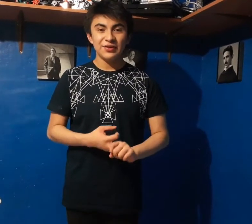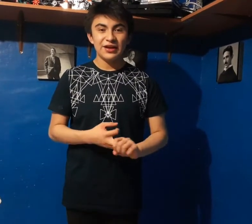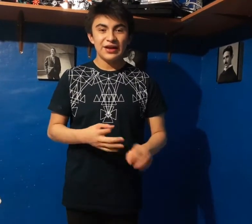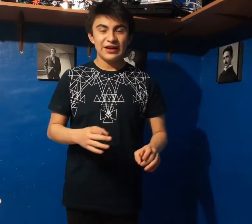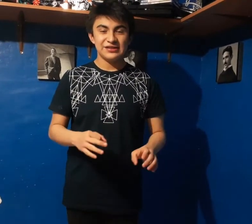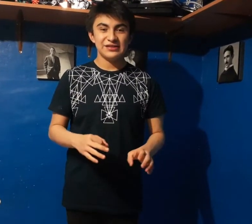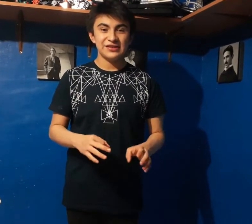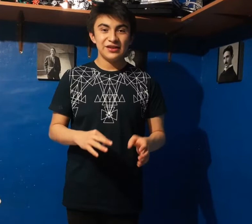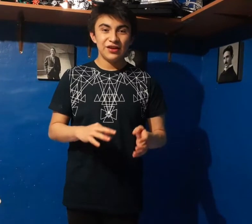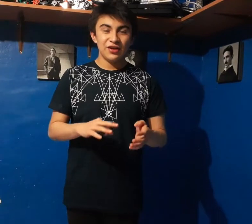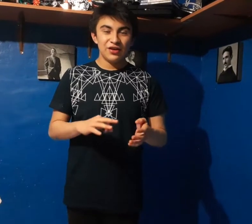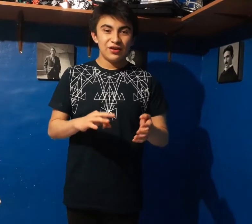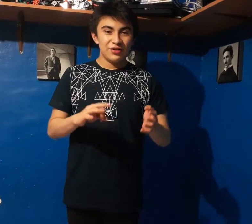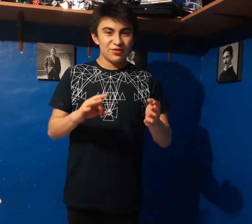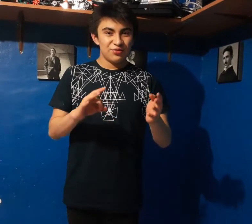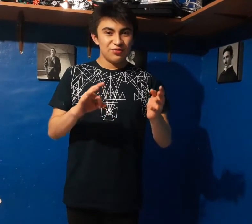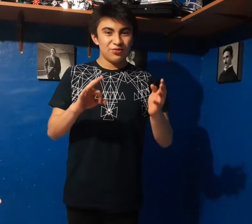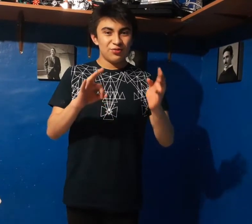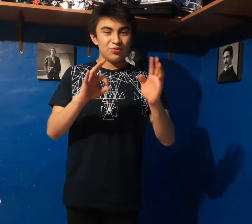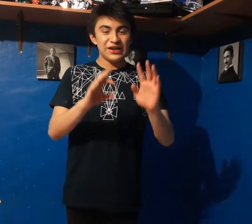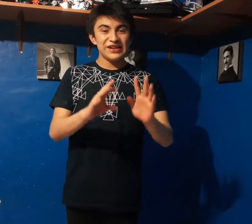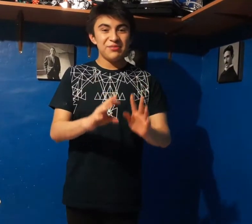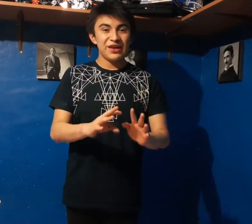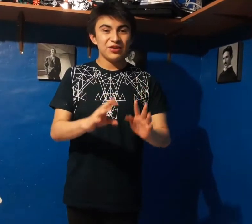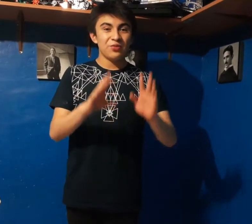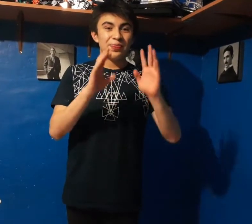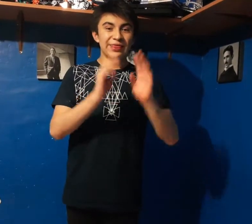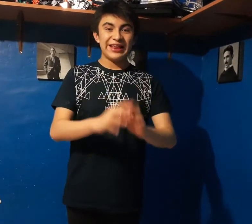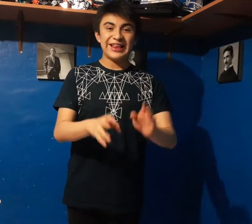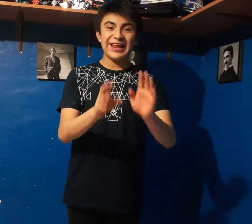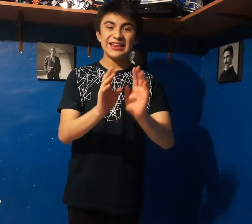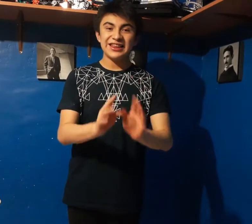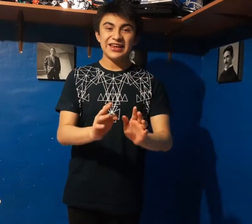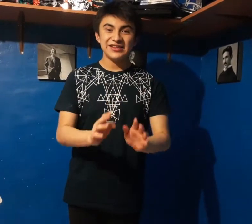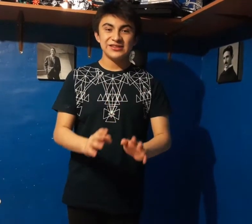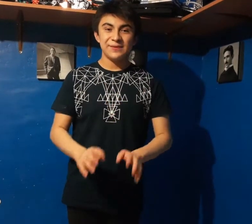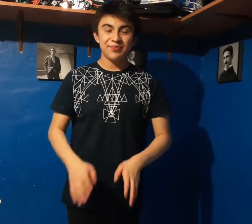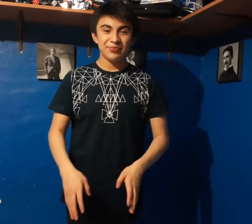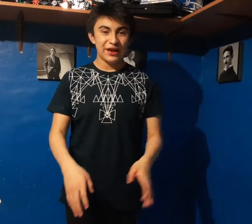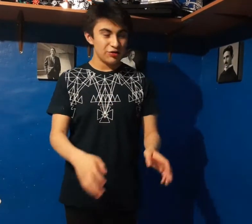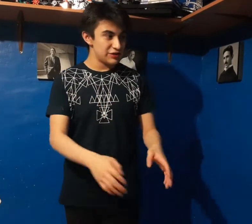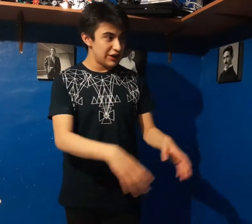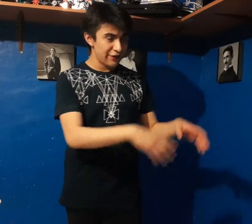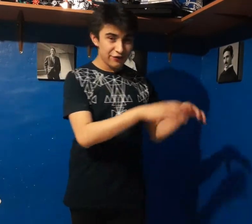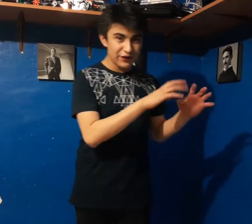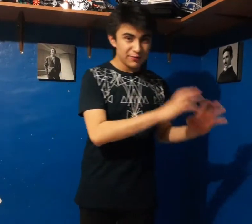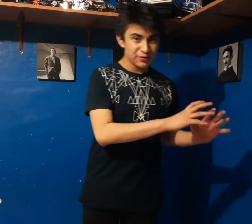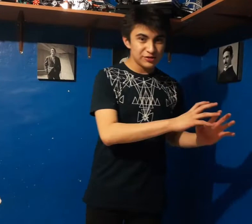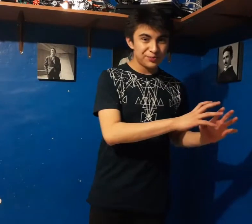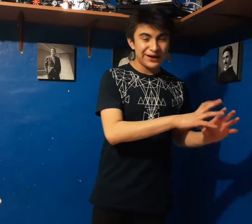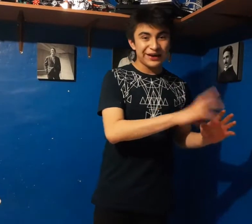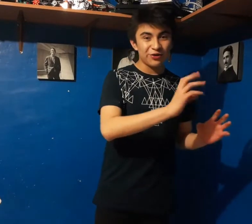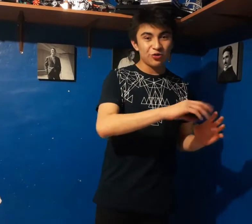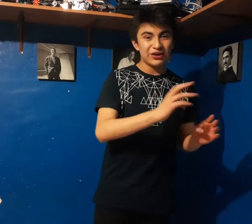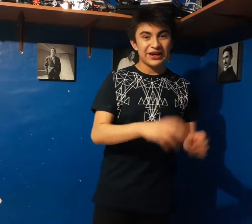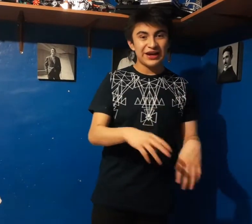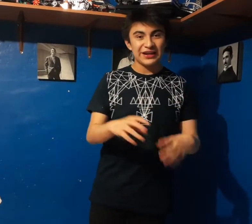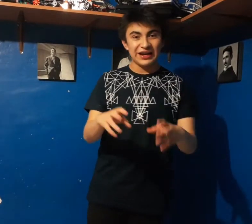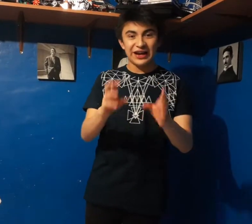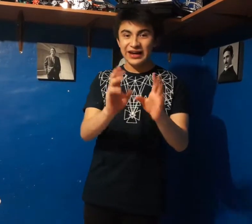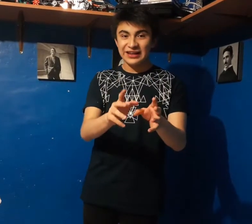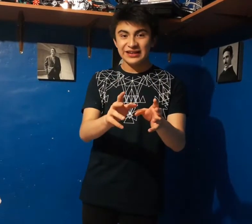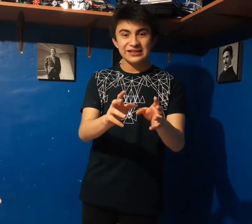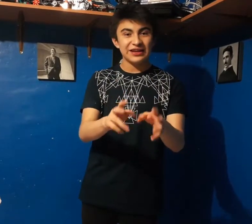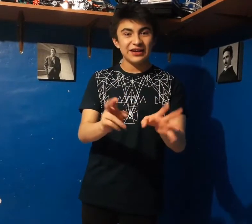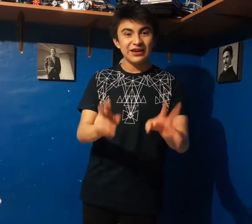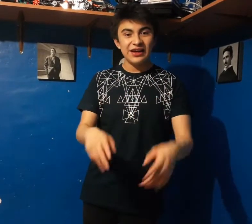Trentino es un aislamiento de 30 días de los enfermos para que no contagiaran